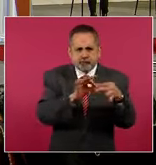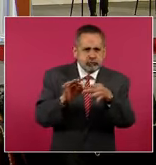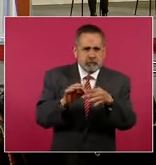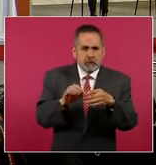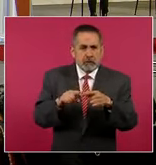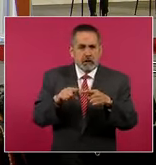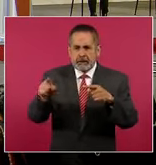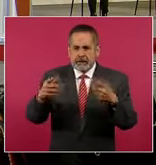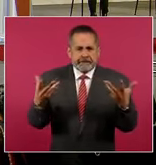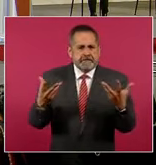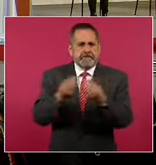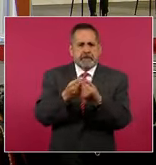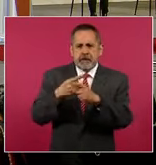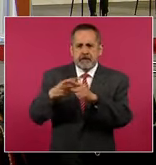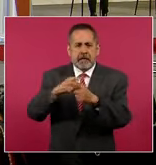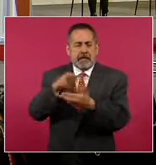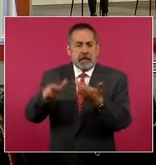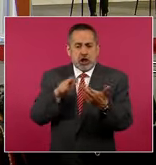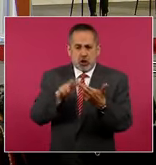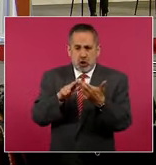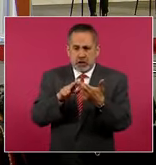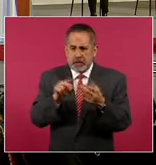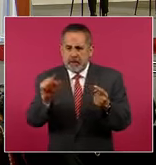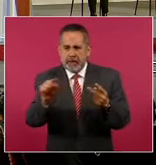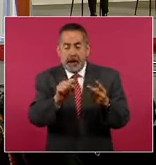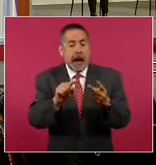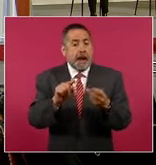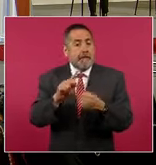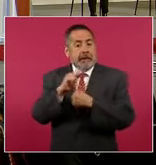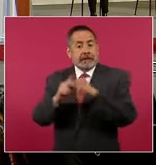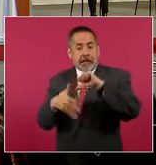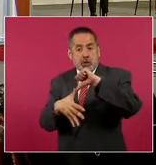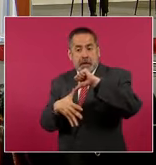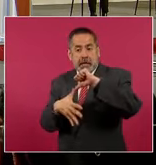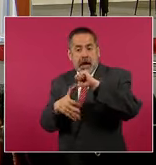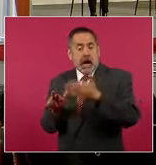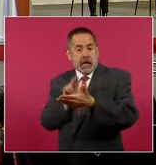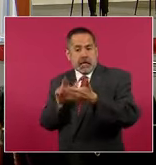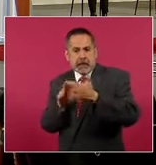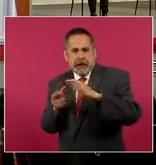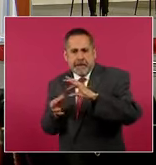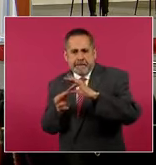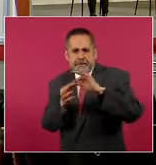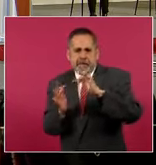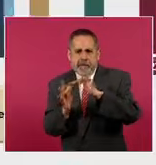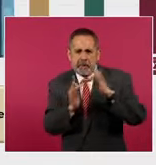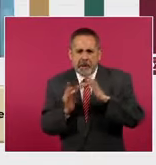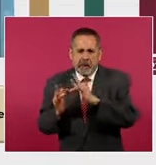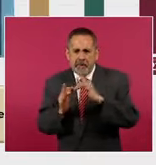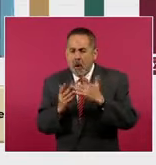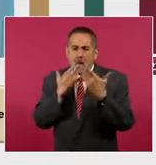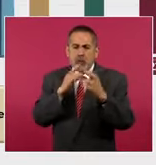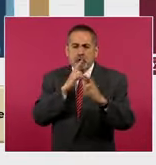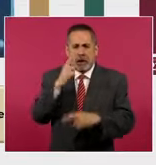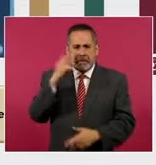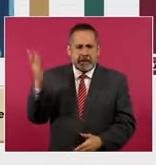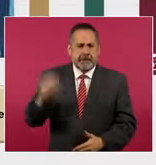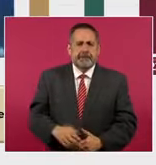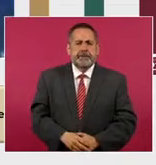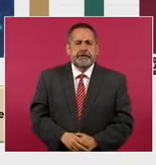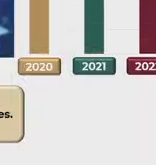conferencia de interoperabilidad regional con los países latinoamericanos que ha dado excelentes resultados. Tenemos, a